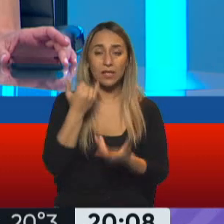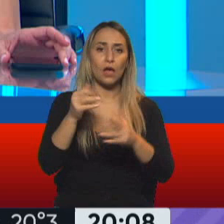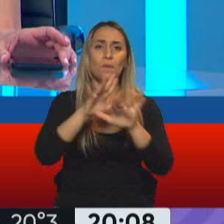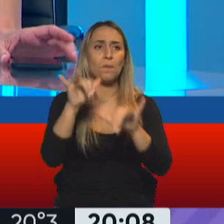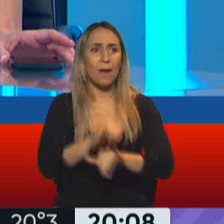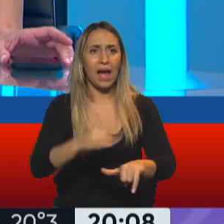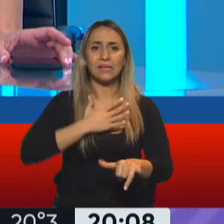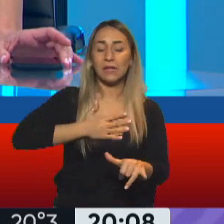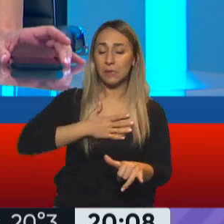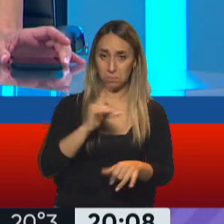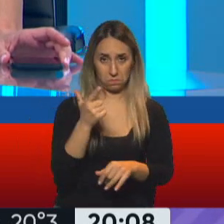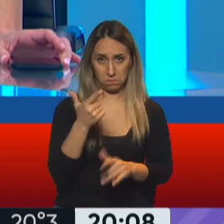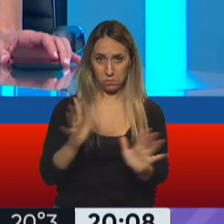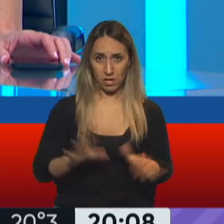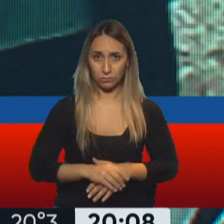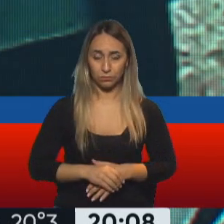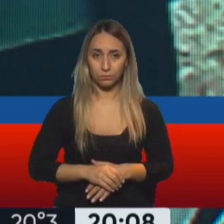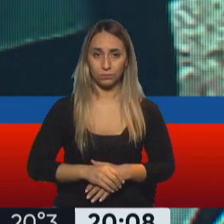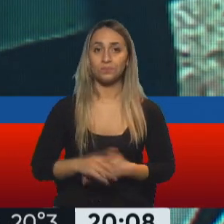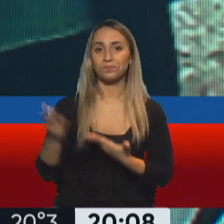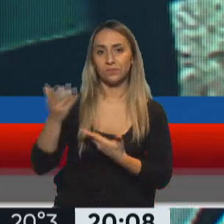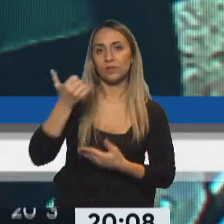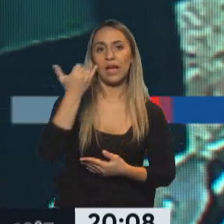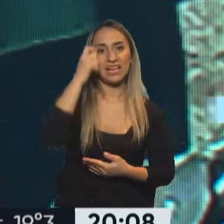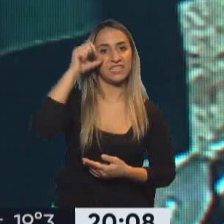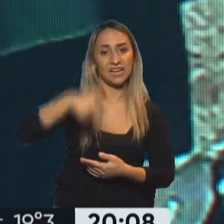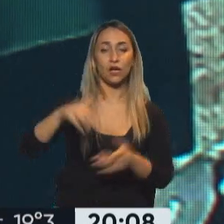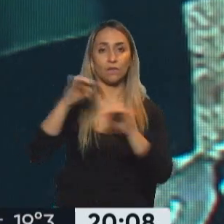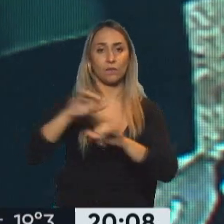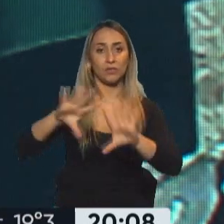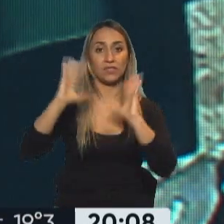tranquilidad para ese país. Ayelen Oliva con la información internacional. Seguimos de esta manera.